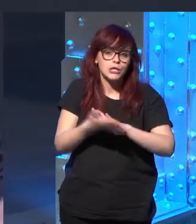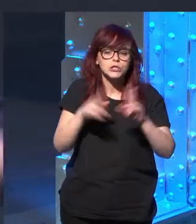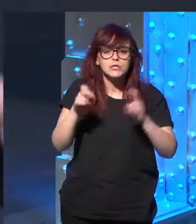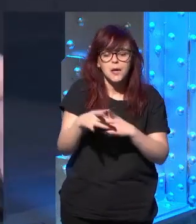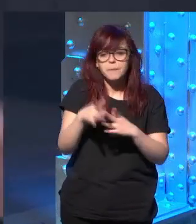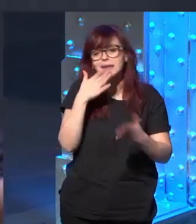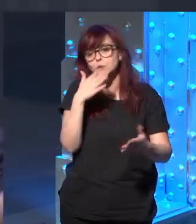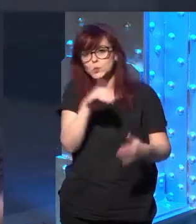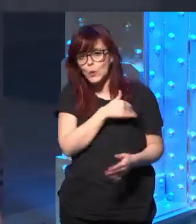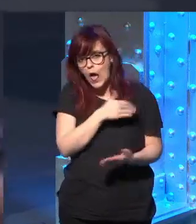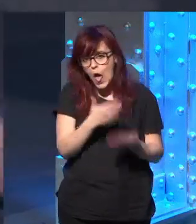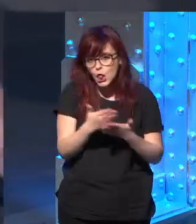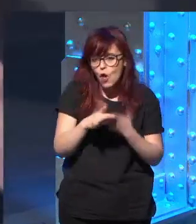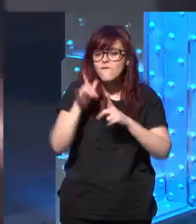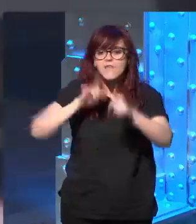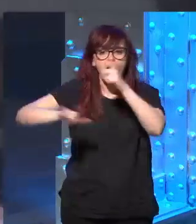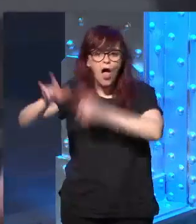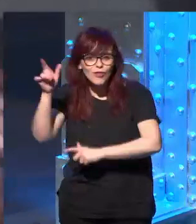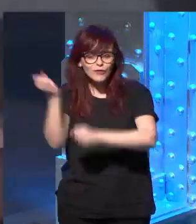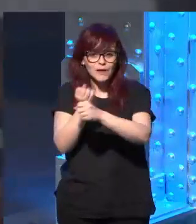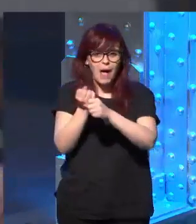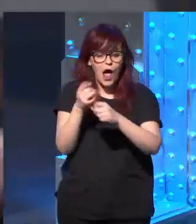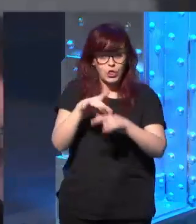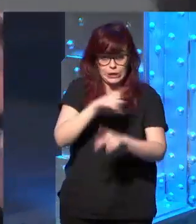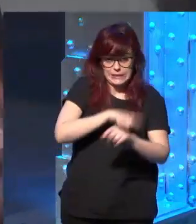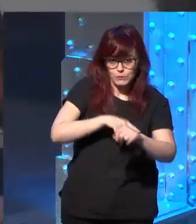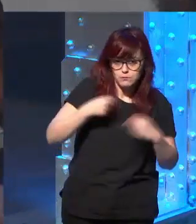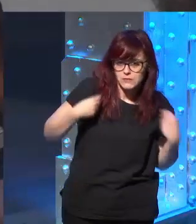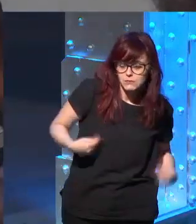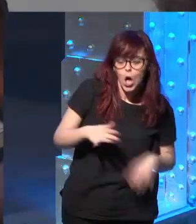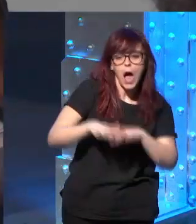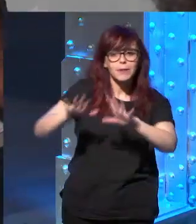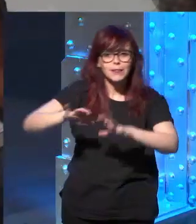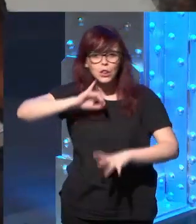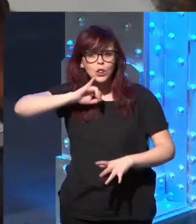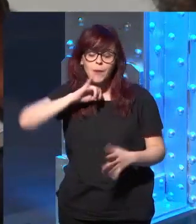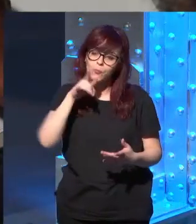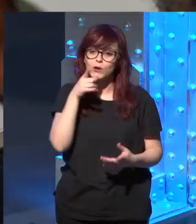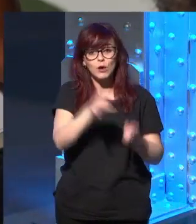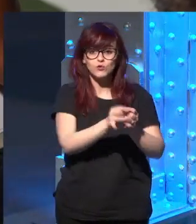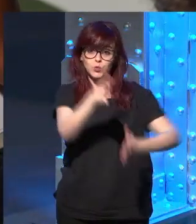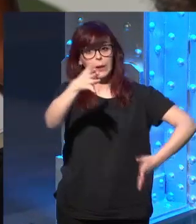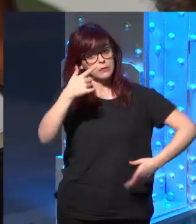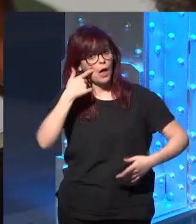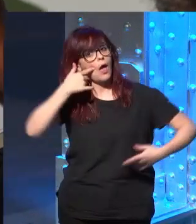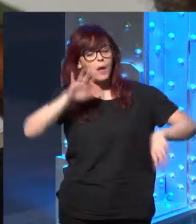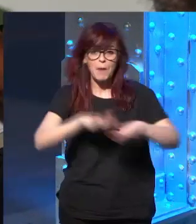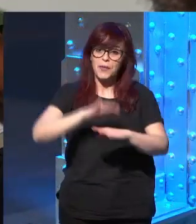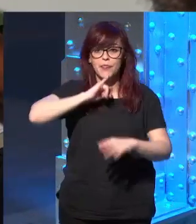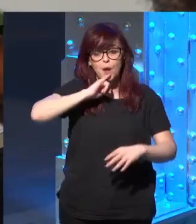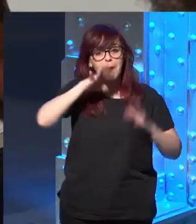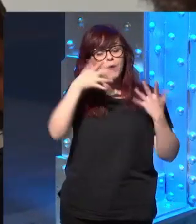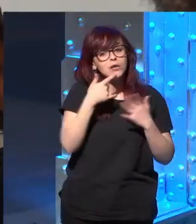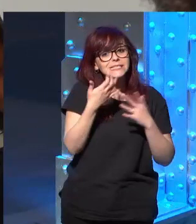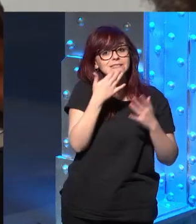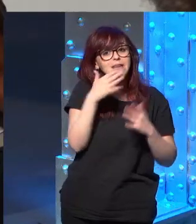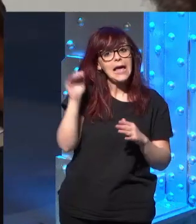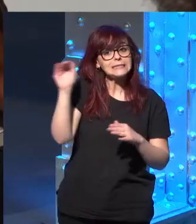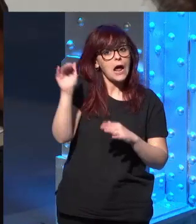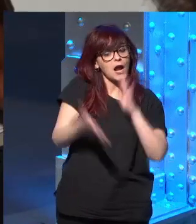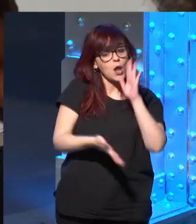hemos estudiado, hemos viajado, hemos trabajado a la vez que estudiábamos, hemos aprendido idiomas. Bueno, suerte que tenéis de saber idiomas, porque así si tenéis que iros